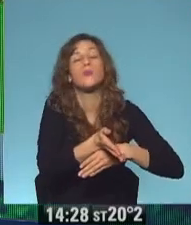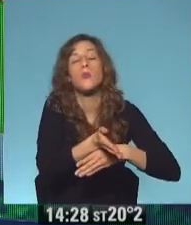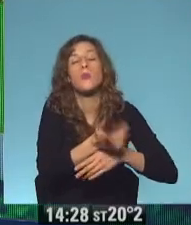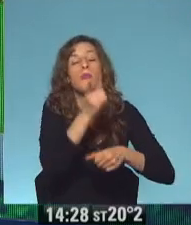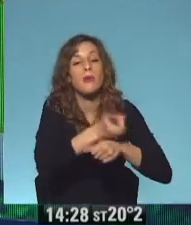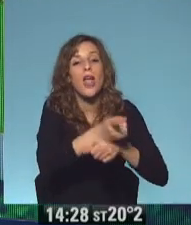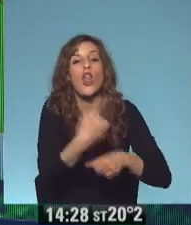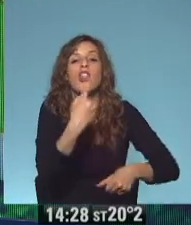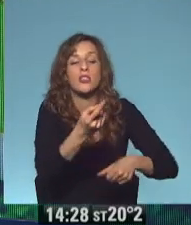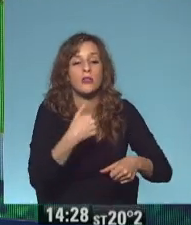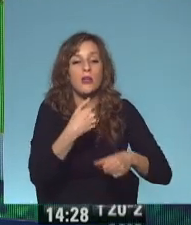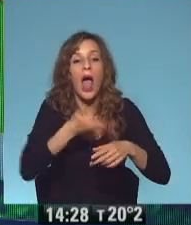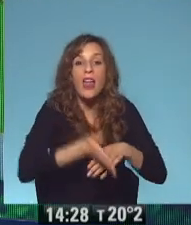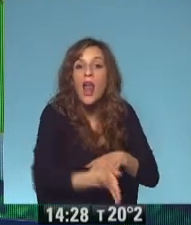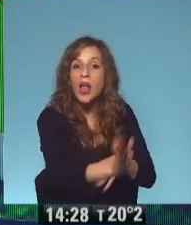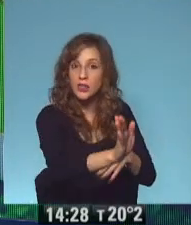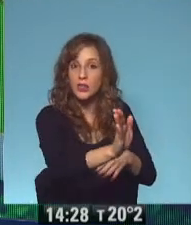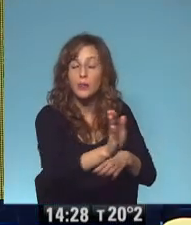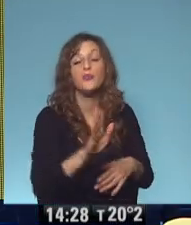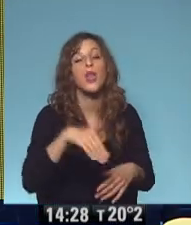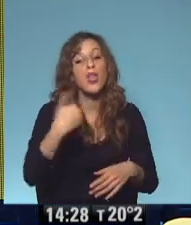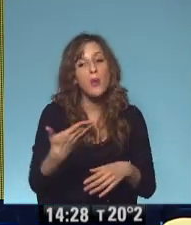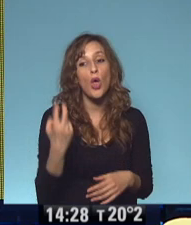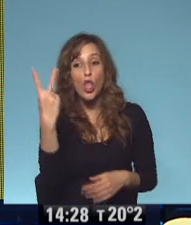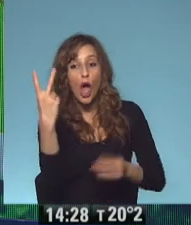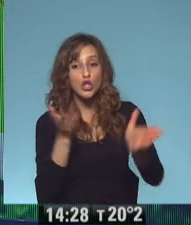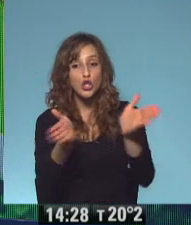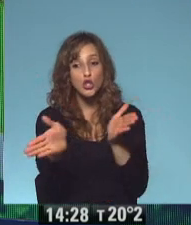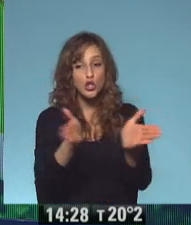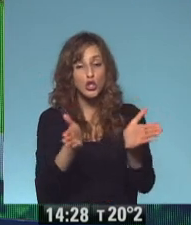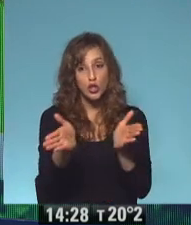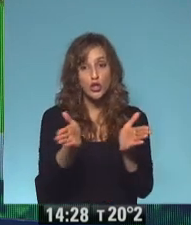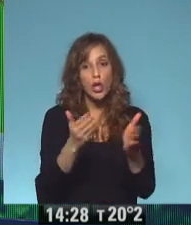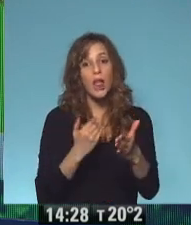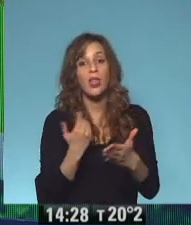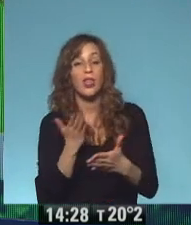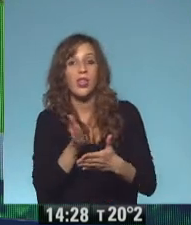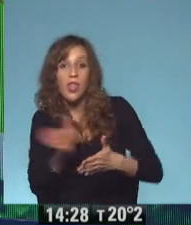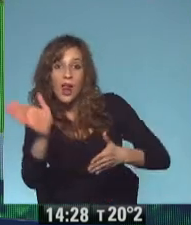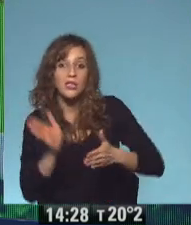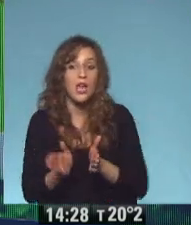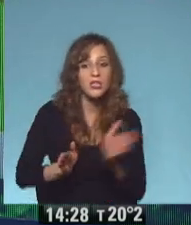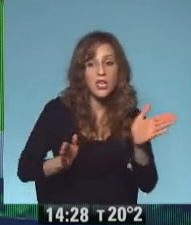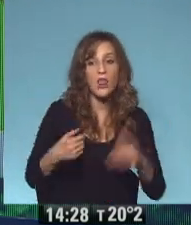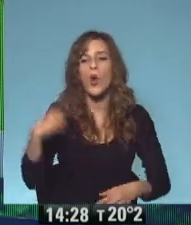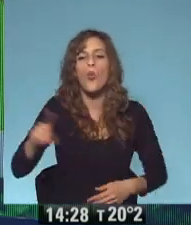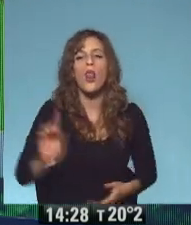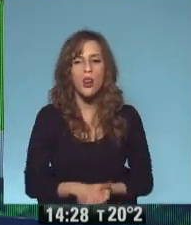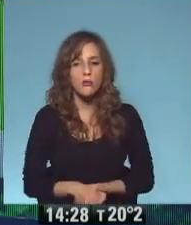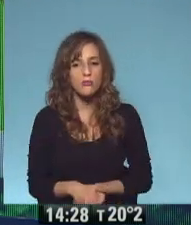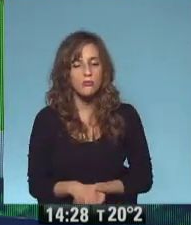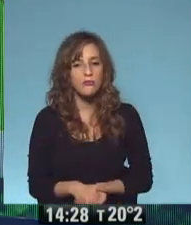está muy bien. Sí. Y después hay dos caminos. Uno sí. va a la derecha y otro va a la izquierda. Exacto. ¿Sí? Sí. Mirando para la entrada este, ¿qué camino, para dónde